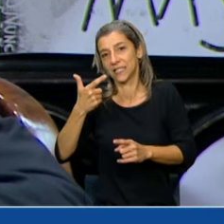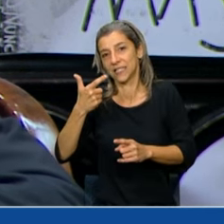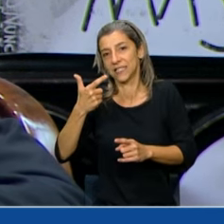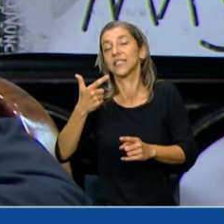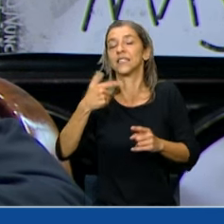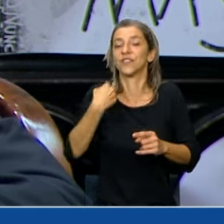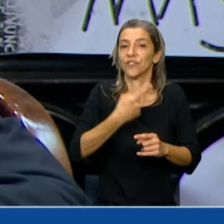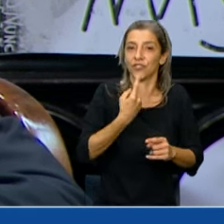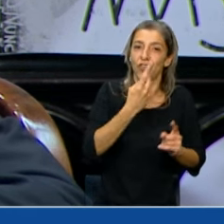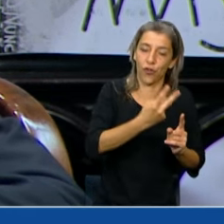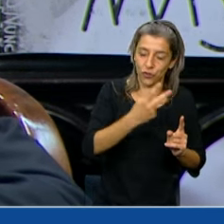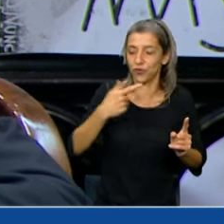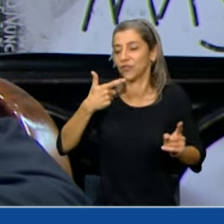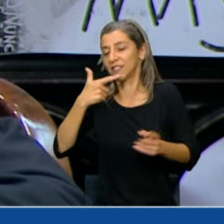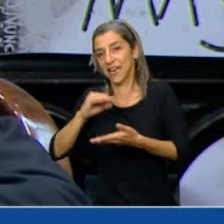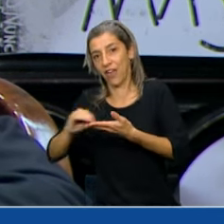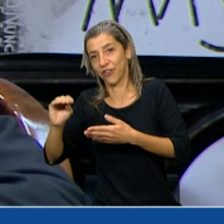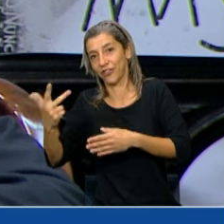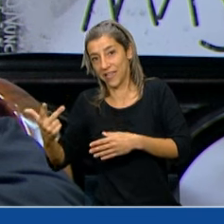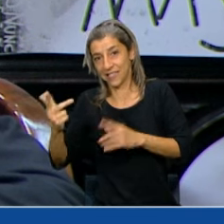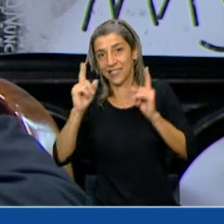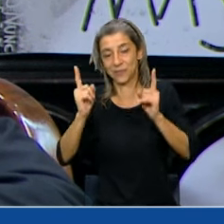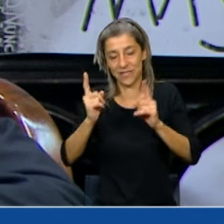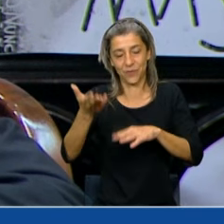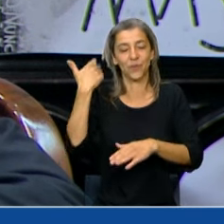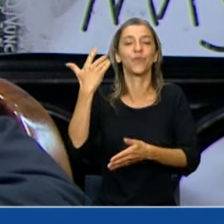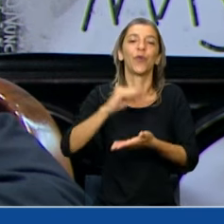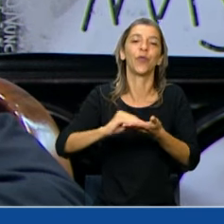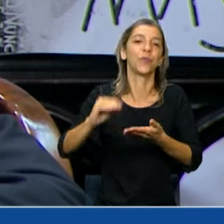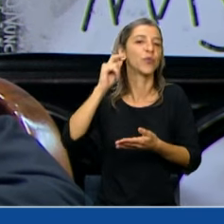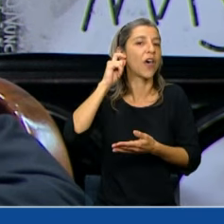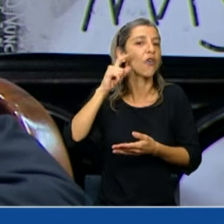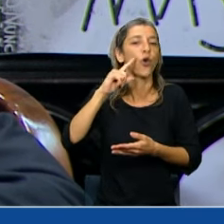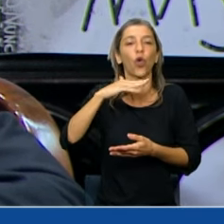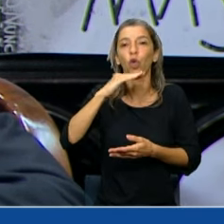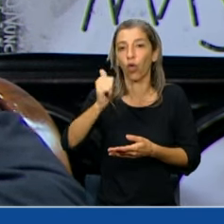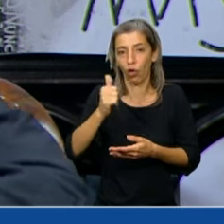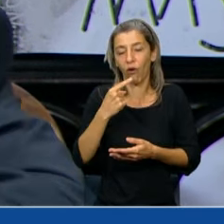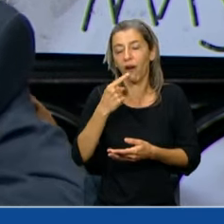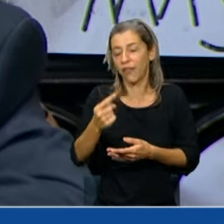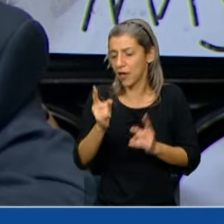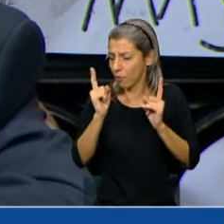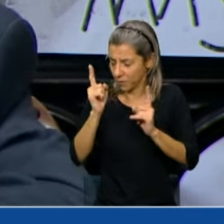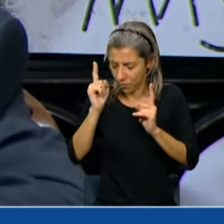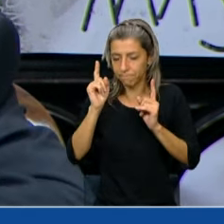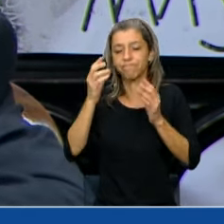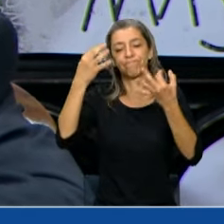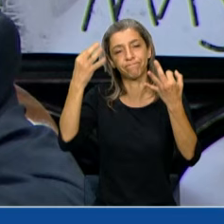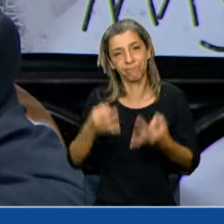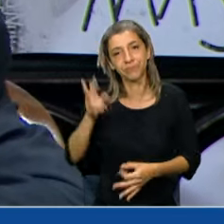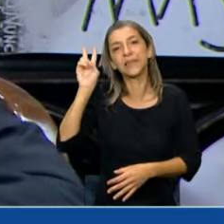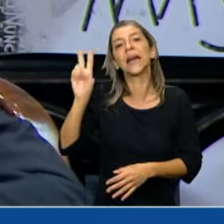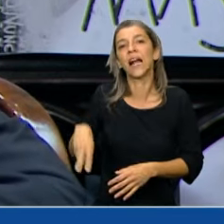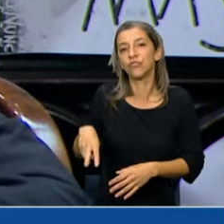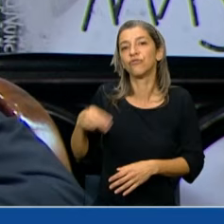razonable por lo que decía el diputado gioja absolutamente razonable porque cuando pedimos